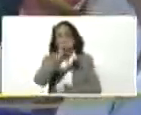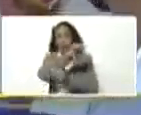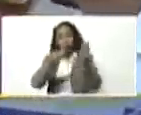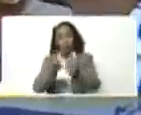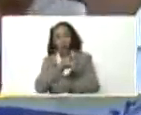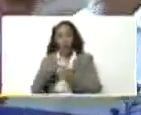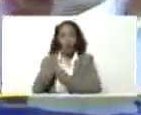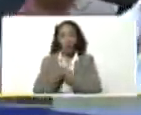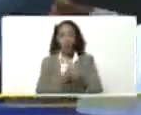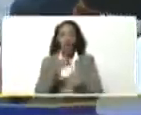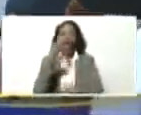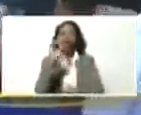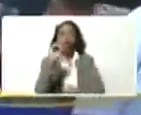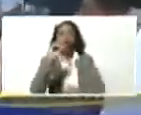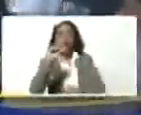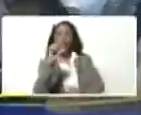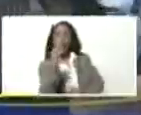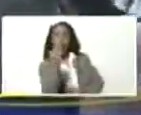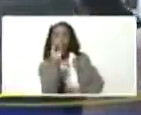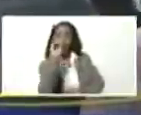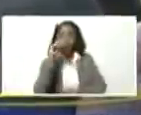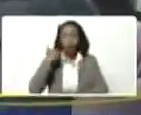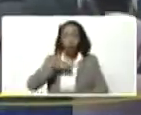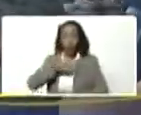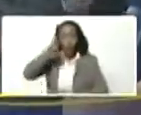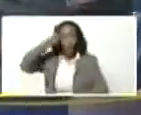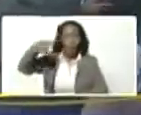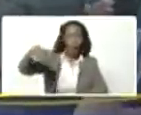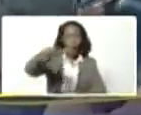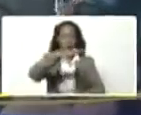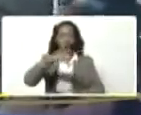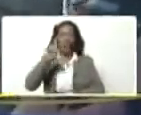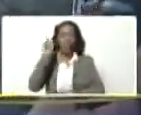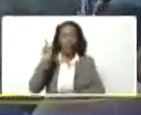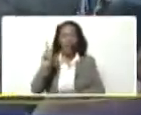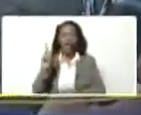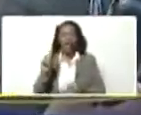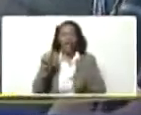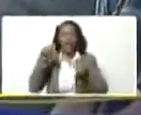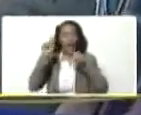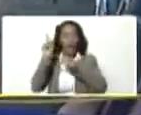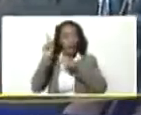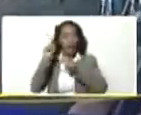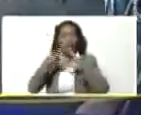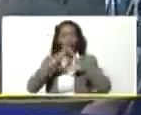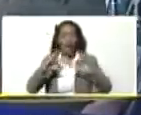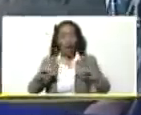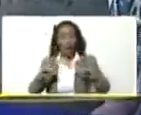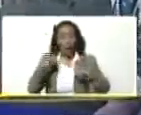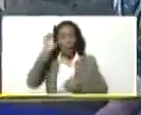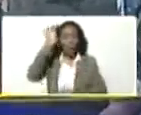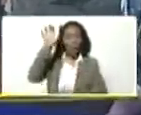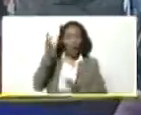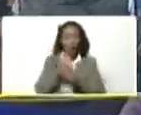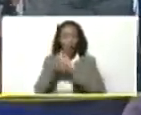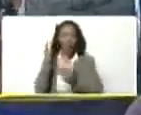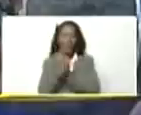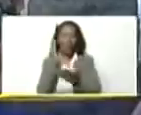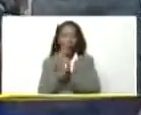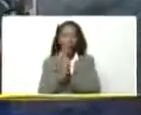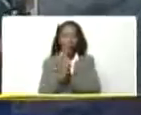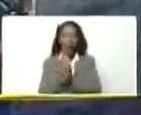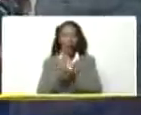la compañera Rosario, y de todo el pueblo de Sandino y de Darío, Nicaragua, que siempre lo espera con los